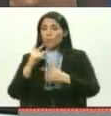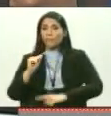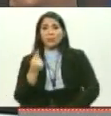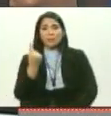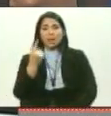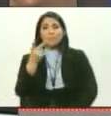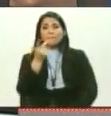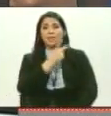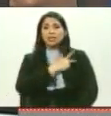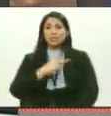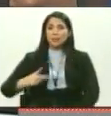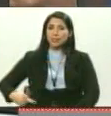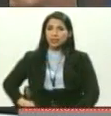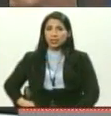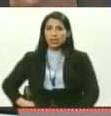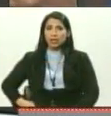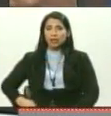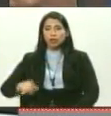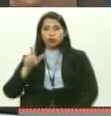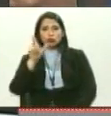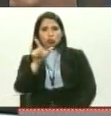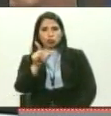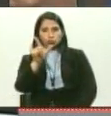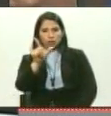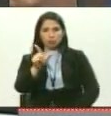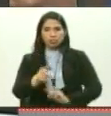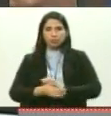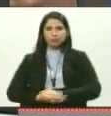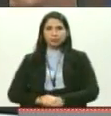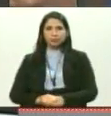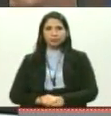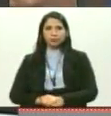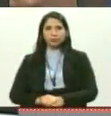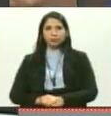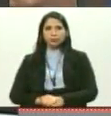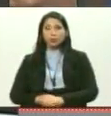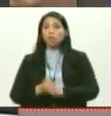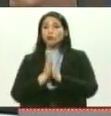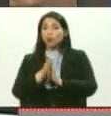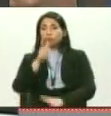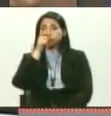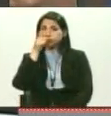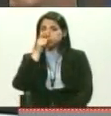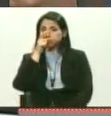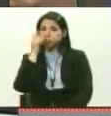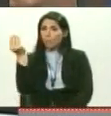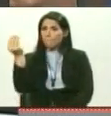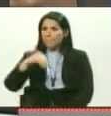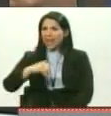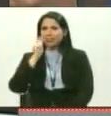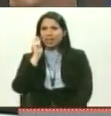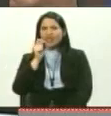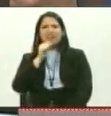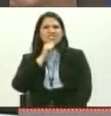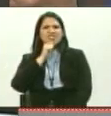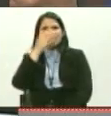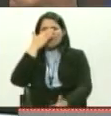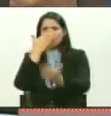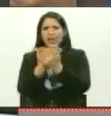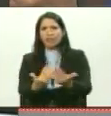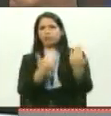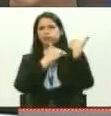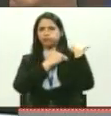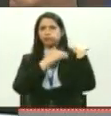vicepresidente vicepresidente del partido socialista unido de venezuela que se supervise más directamente esta tarea de quienes están al frente de